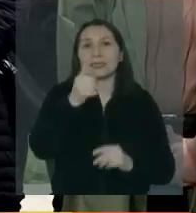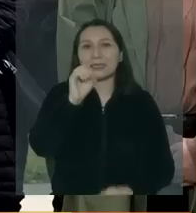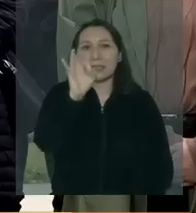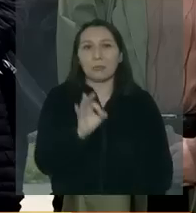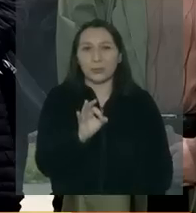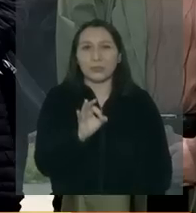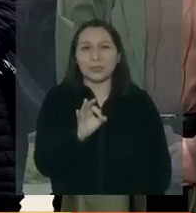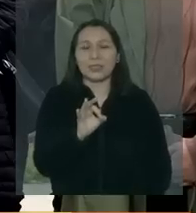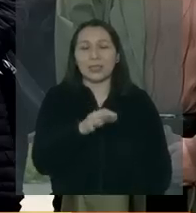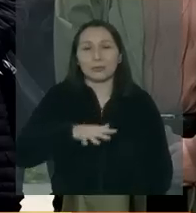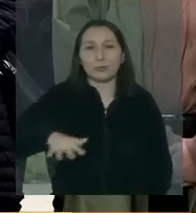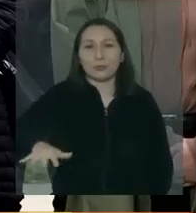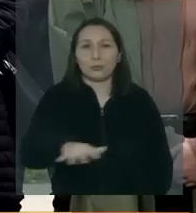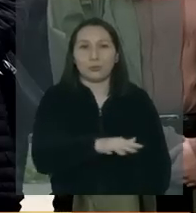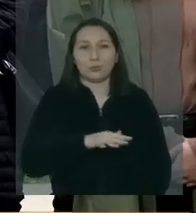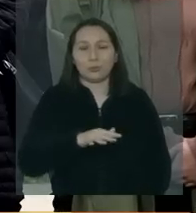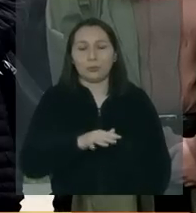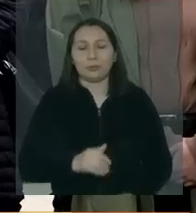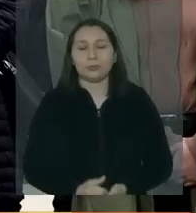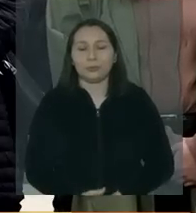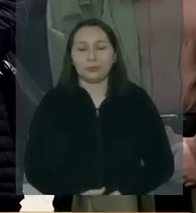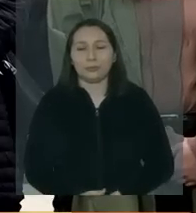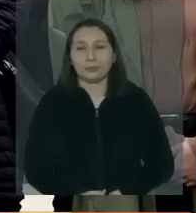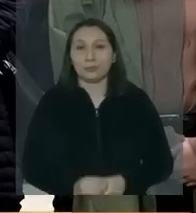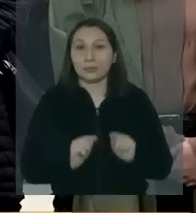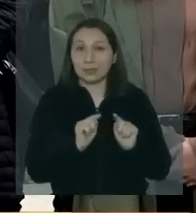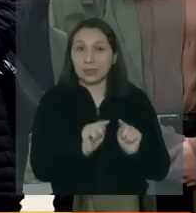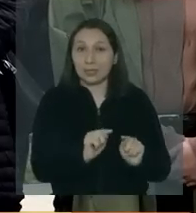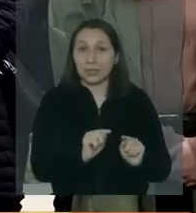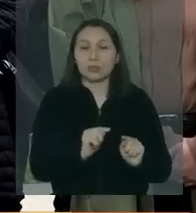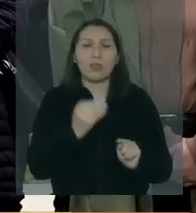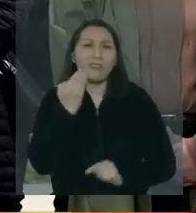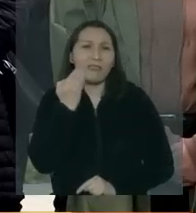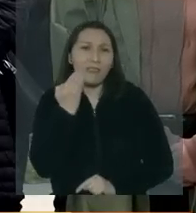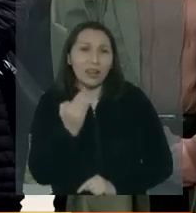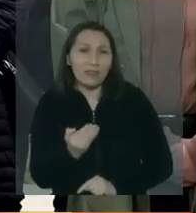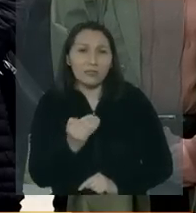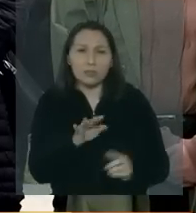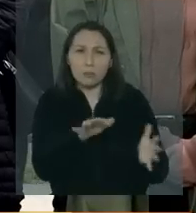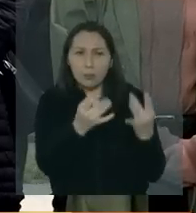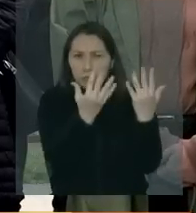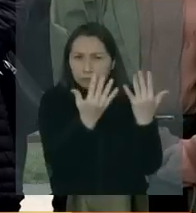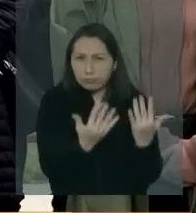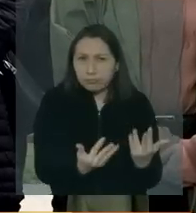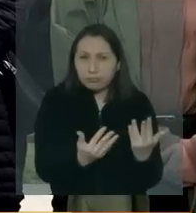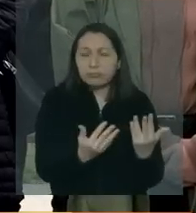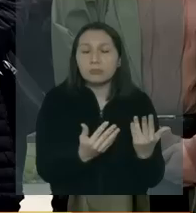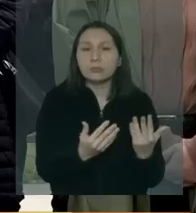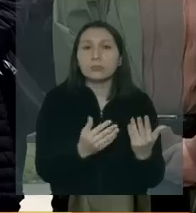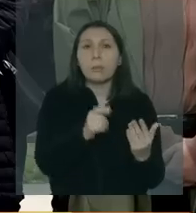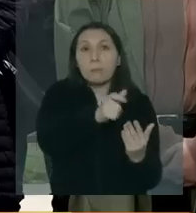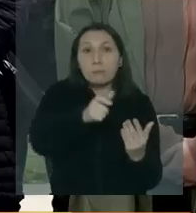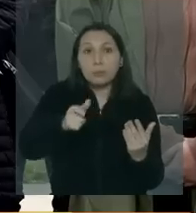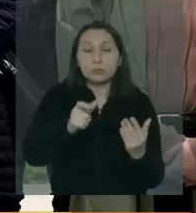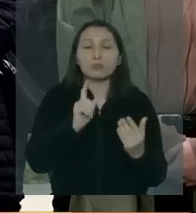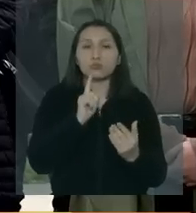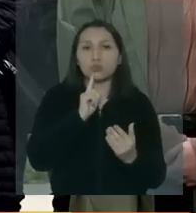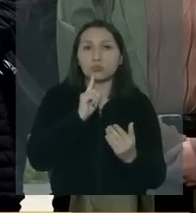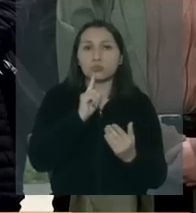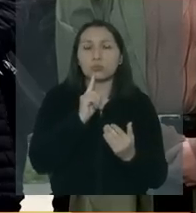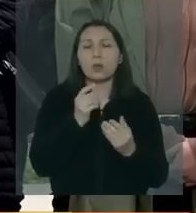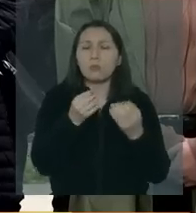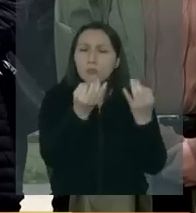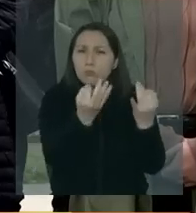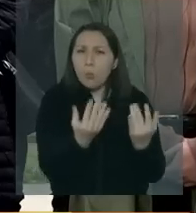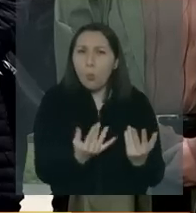más pobre de la población. Esto, como es un beneficio que se calcula por causante, ¿cierto? Si uno lo